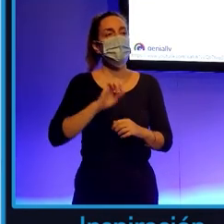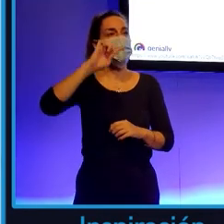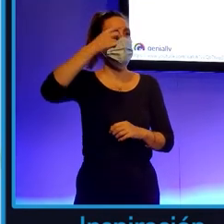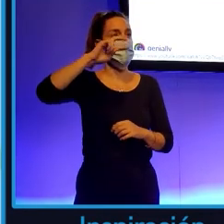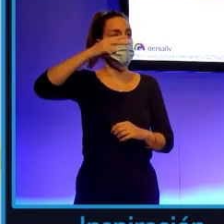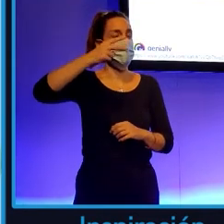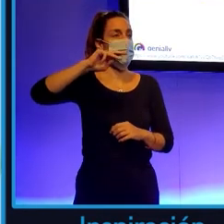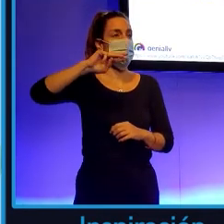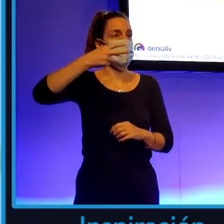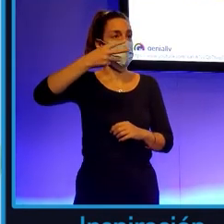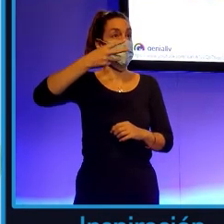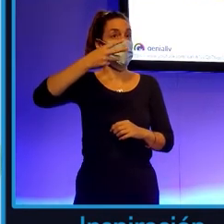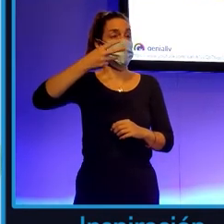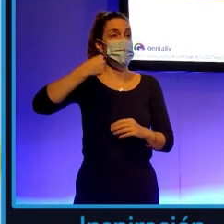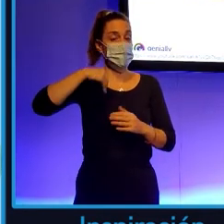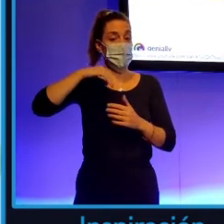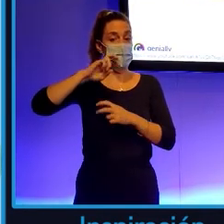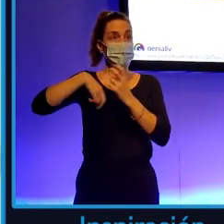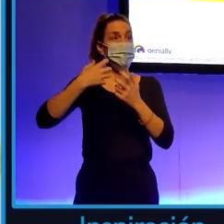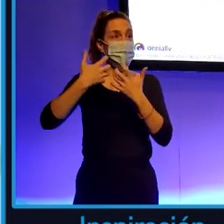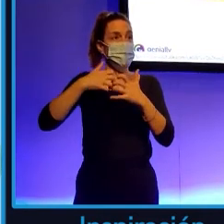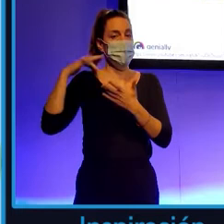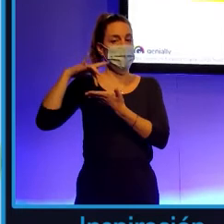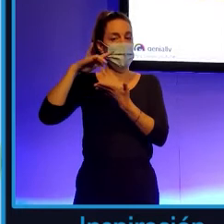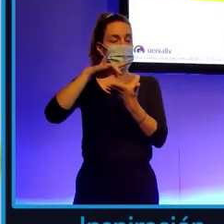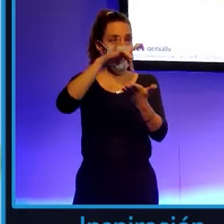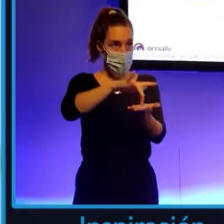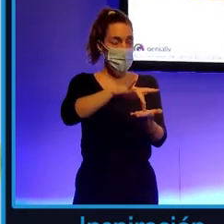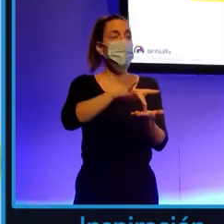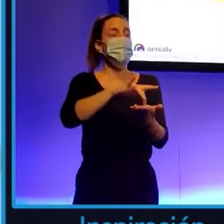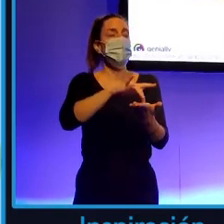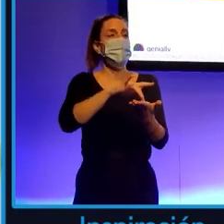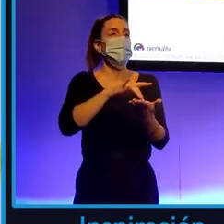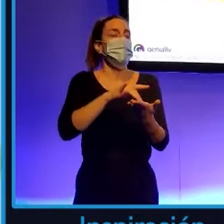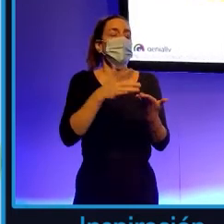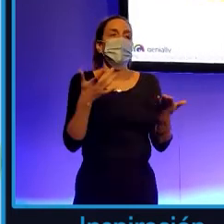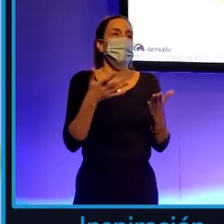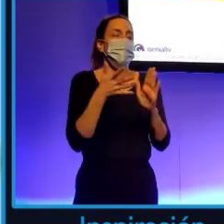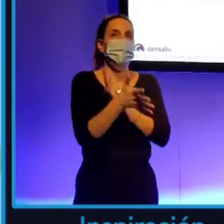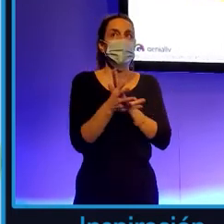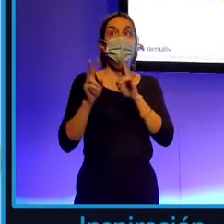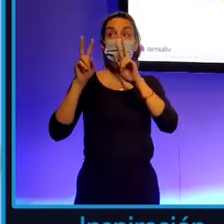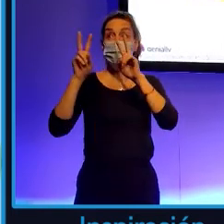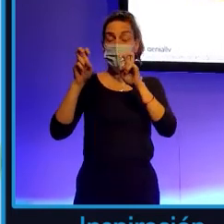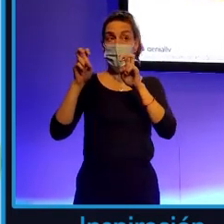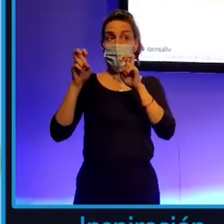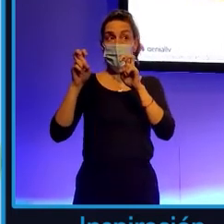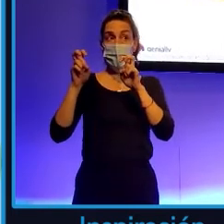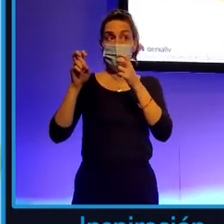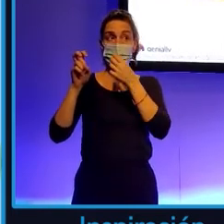segunda y en la tercera revolución industrial pues como cada vez que ocurre algo nuevo algo que es novedoso